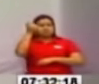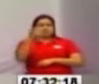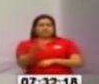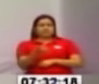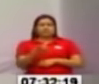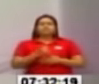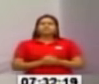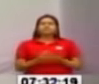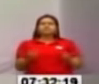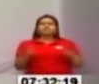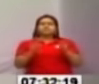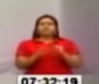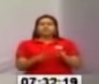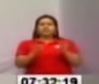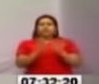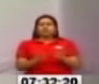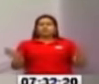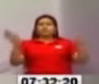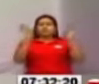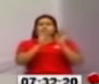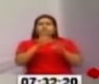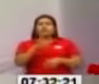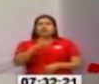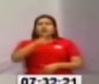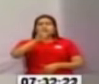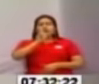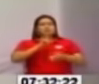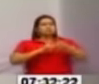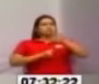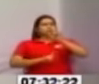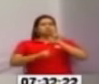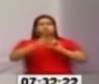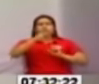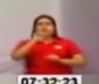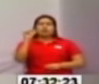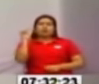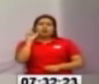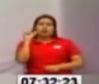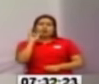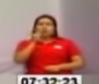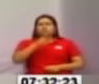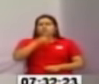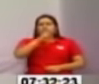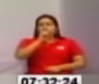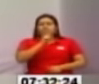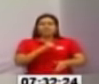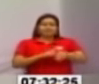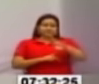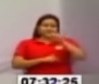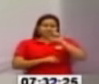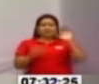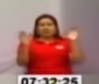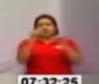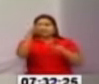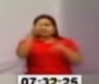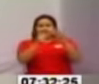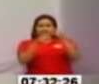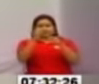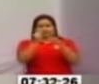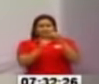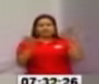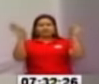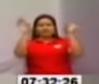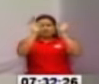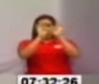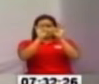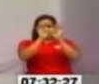es importante mantenernos hidratados, por eso es que necesitamos hidratarnos ya sea con leche o ya sea con un néctar de fruta o